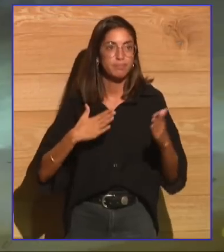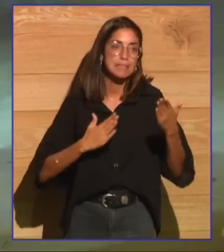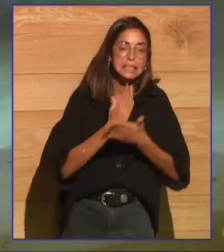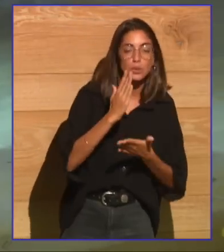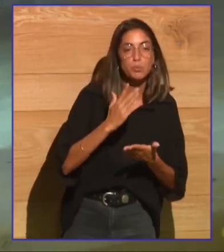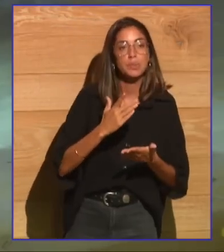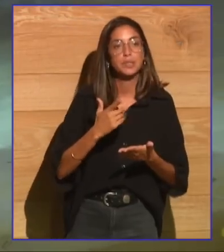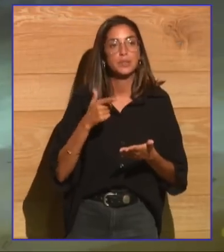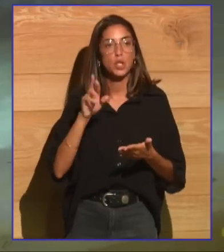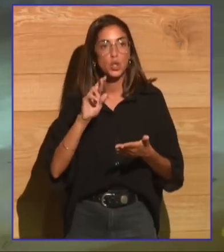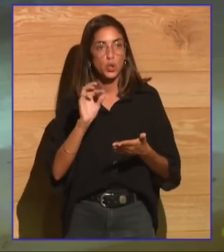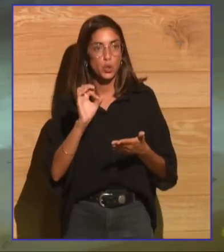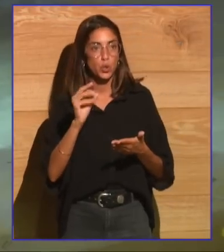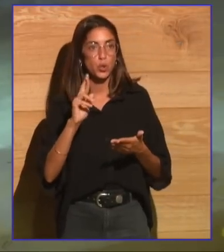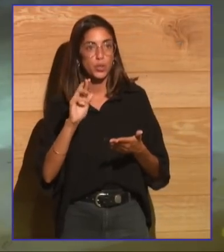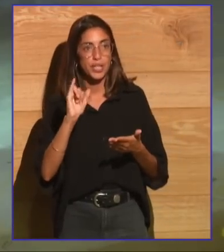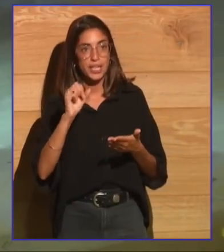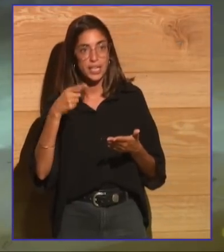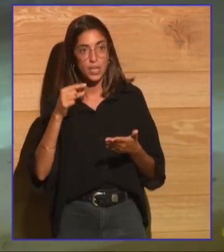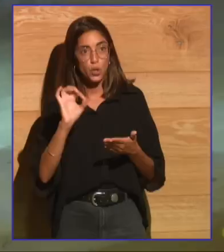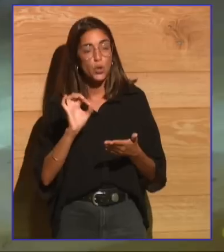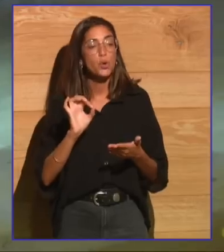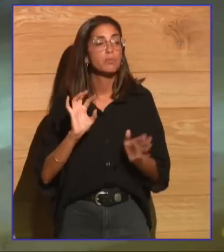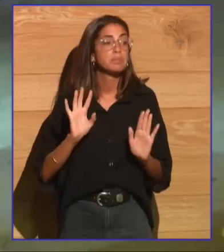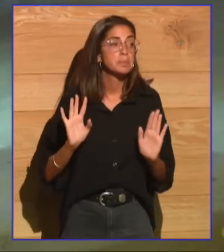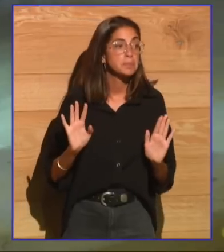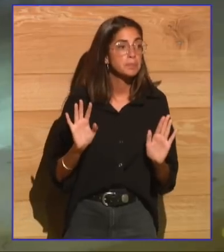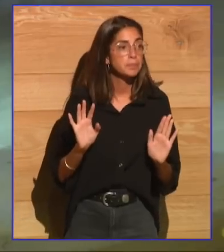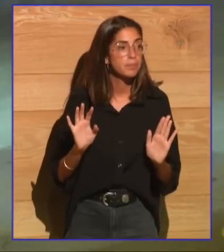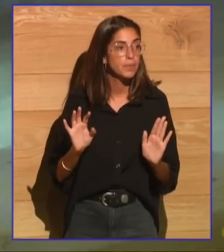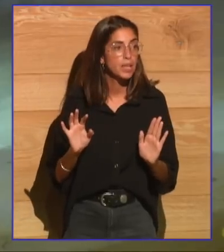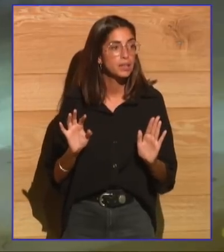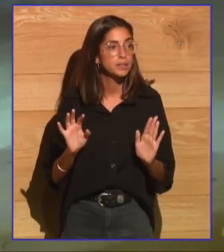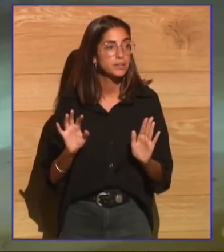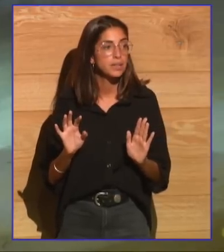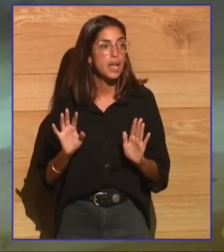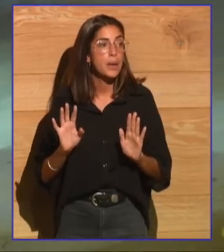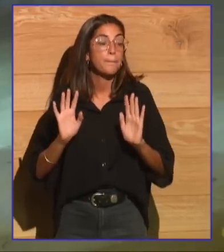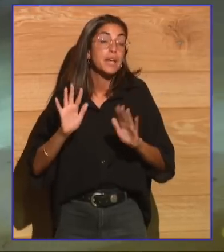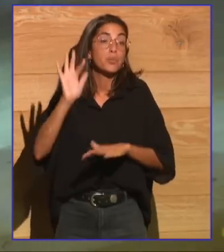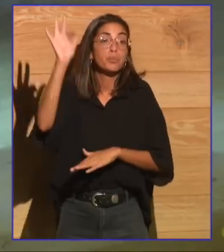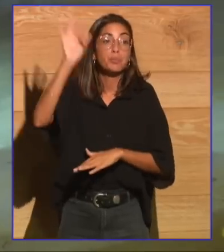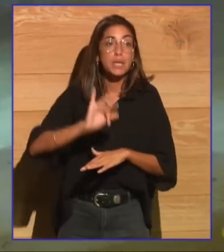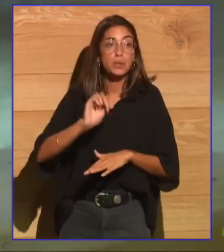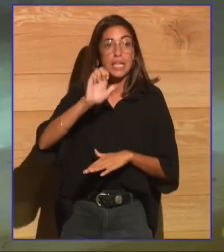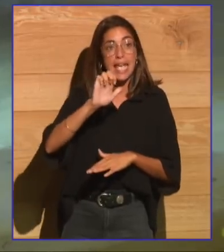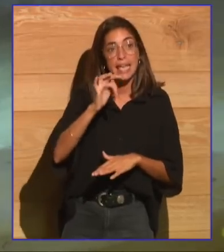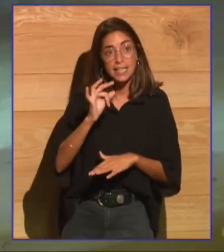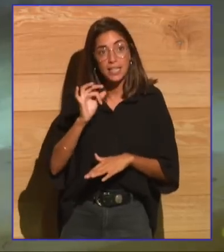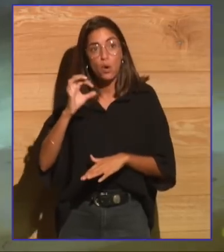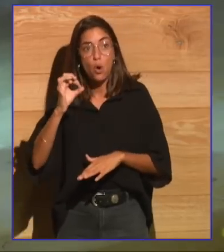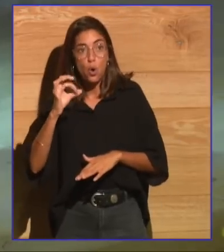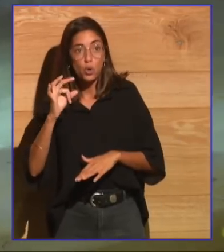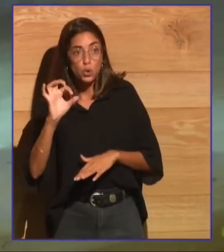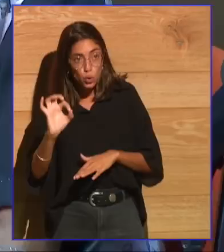rodrigo de una manera que no sé cómo quiere decir que el loto es fascinante